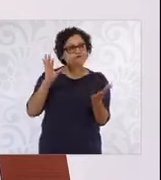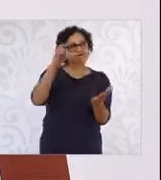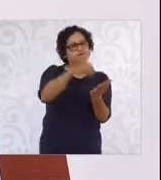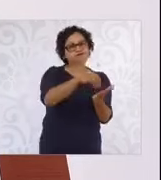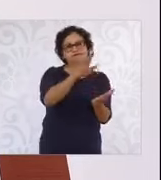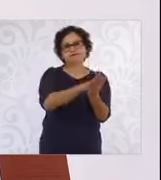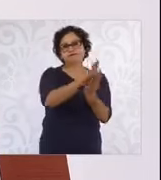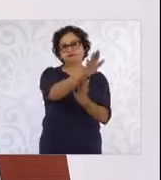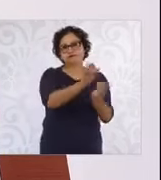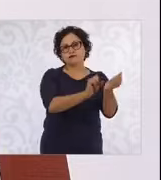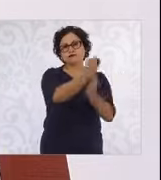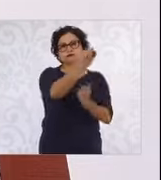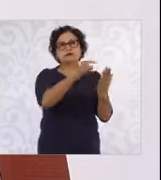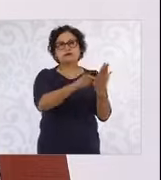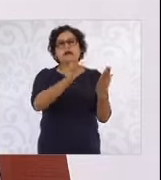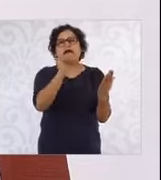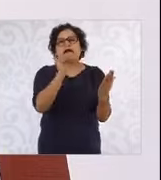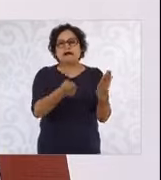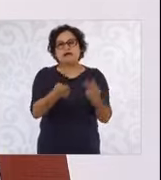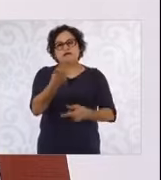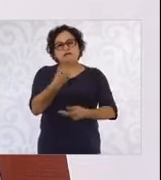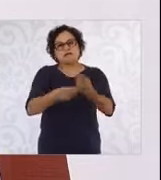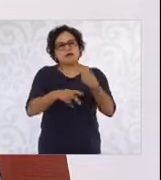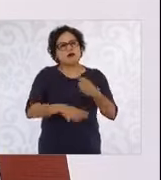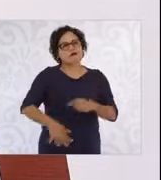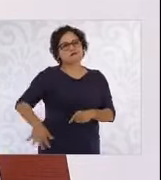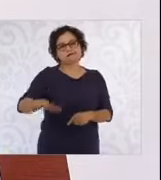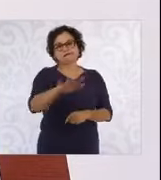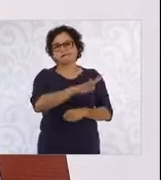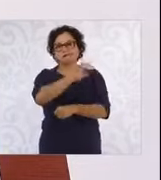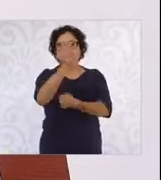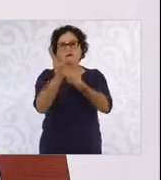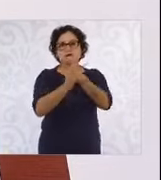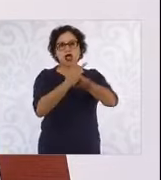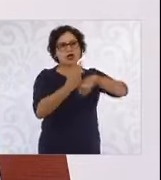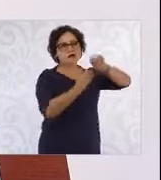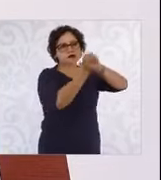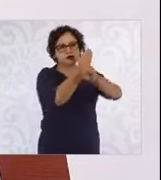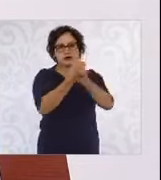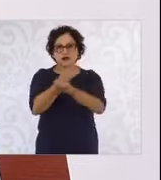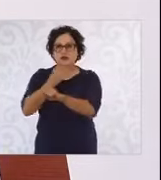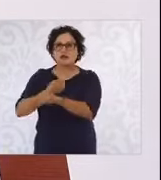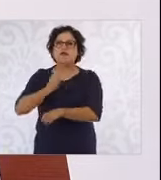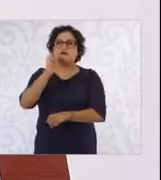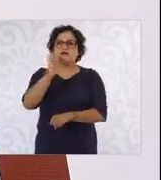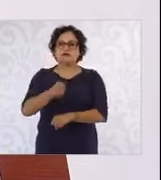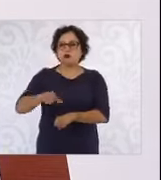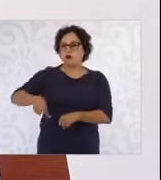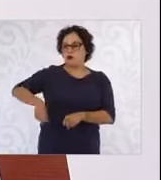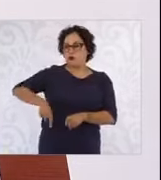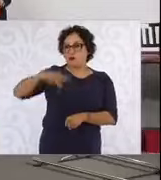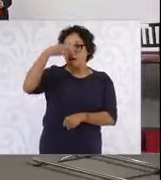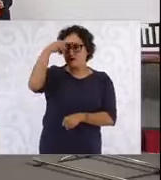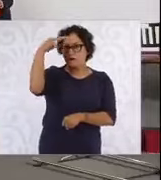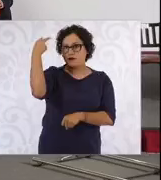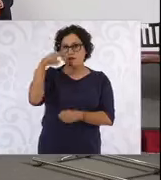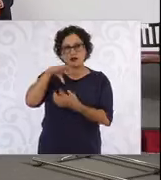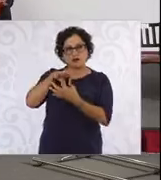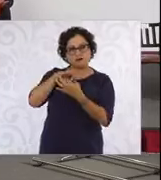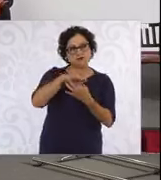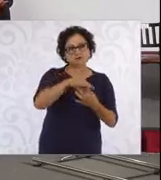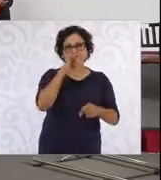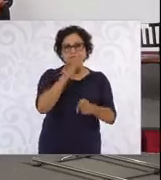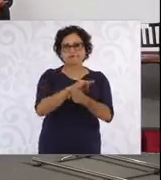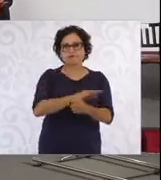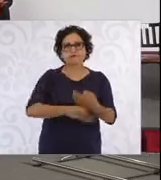regional y global y por supuesto establece y fortalece este compromiso que el Gobierno de México tiene con todas las mujeres.